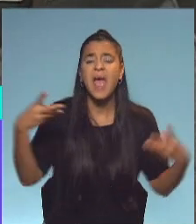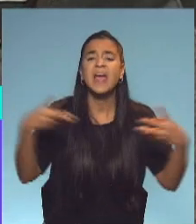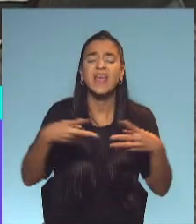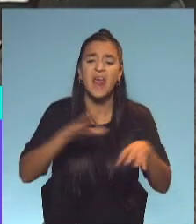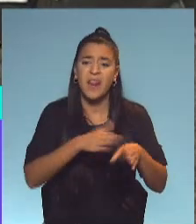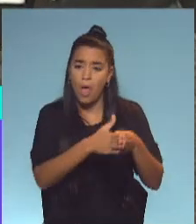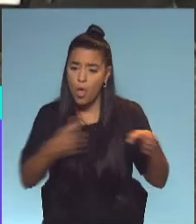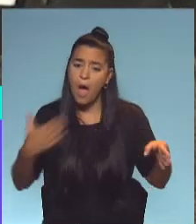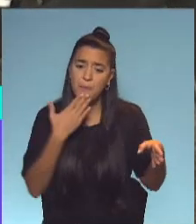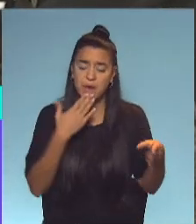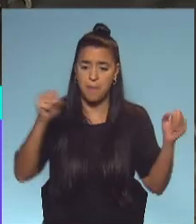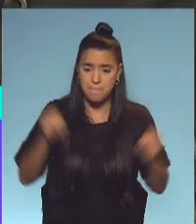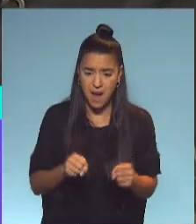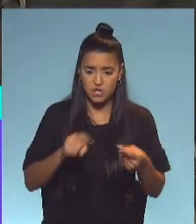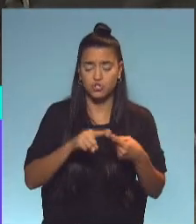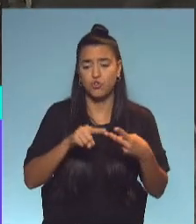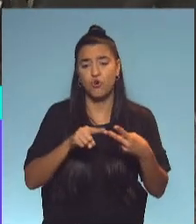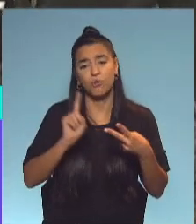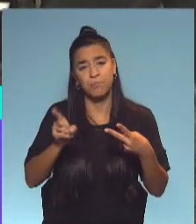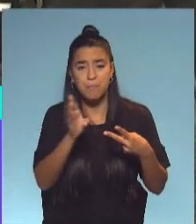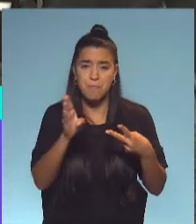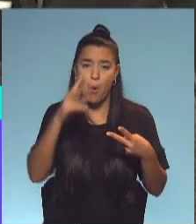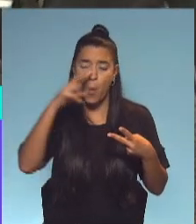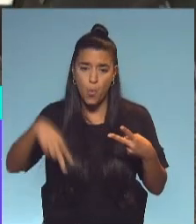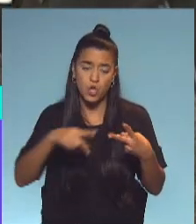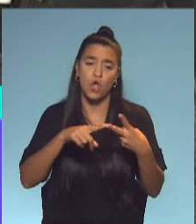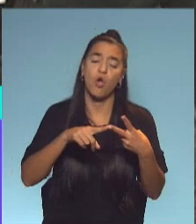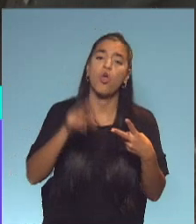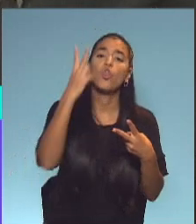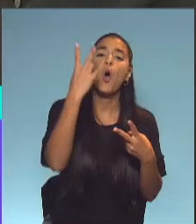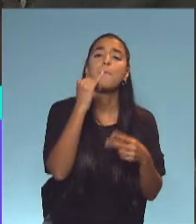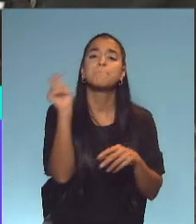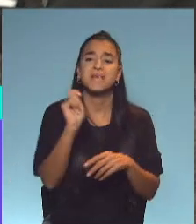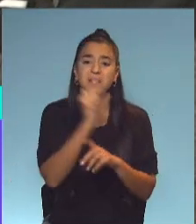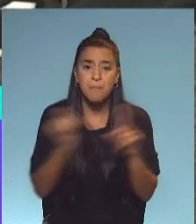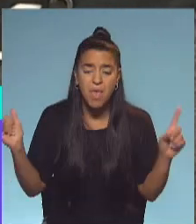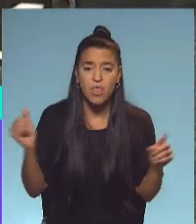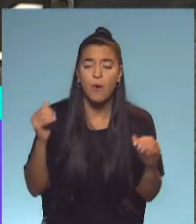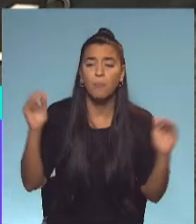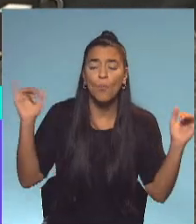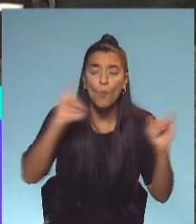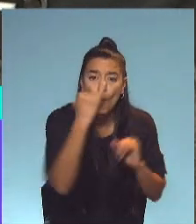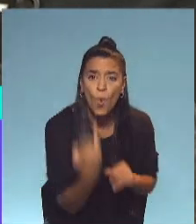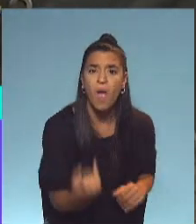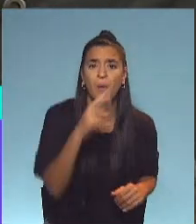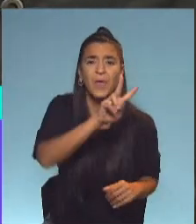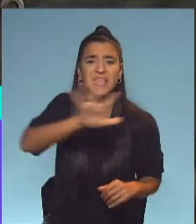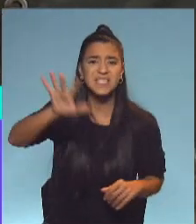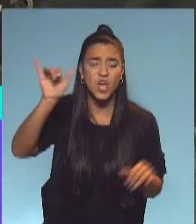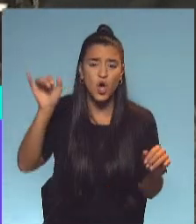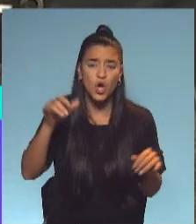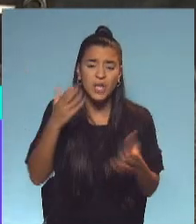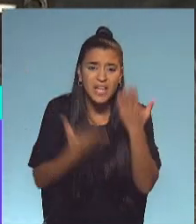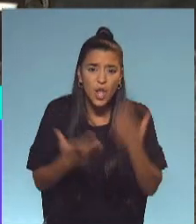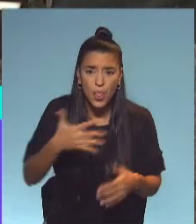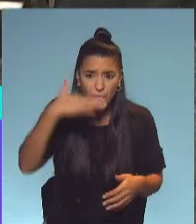todo abril, todo mayo y parte de junio, 2 meses y medio. Para perder 25 kilos en 2 meses y medio, directamente hay que